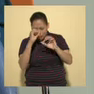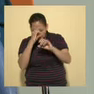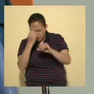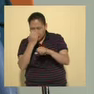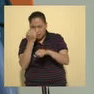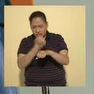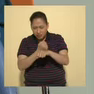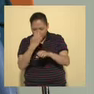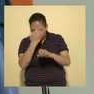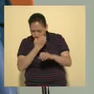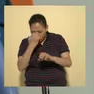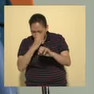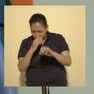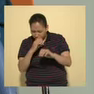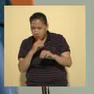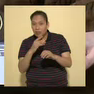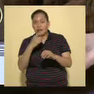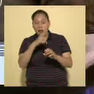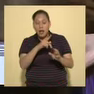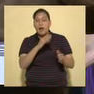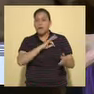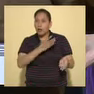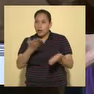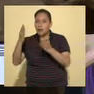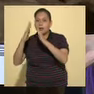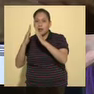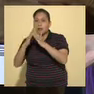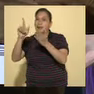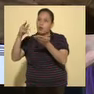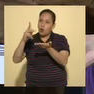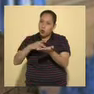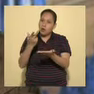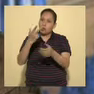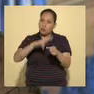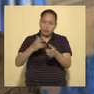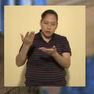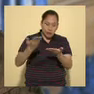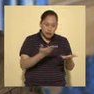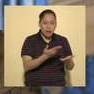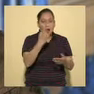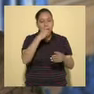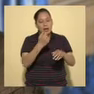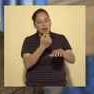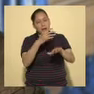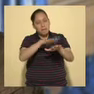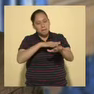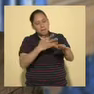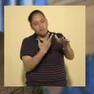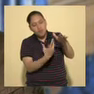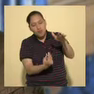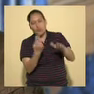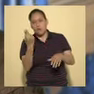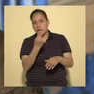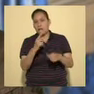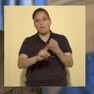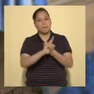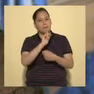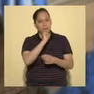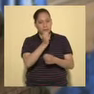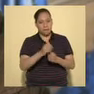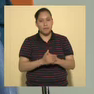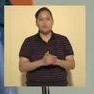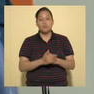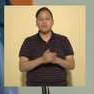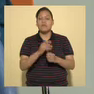la mamá con su bebé, pero regresar al hospital para poderle tomar el estudio y el examen sin ningún problema.